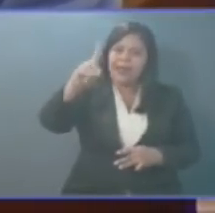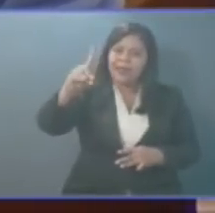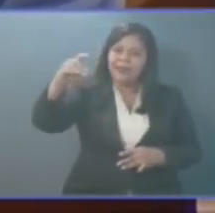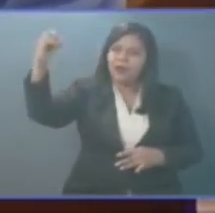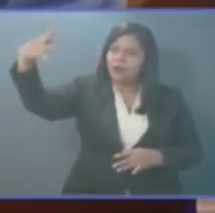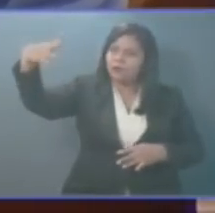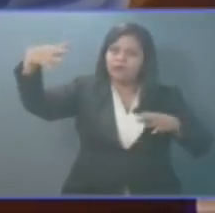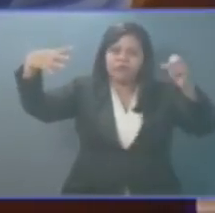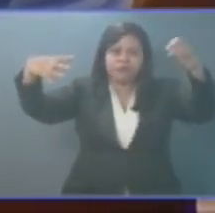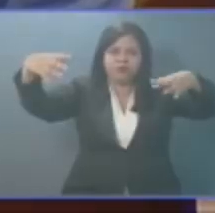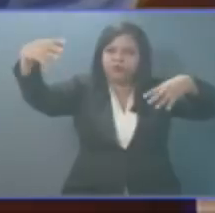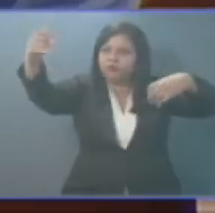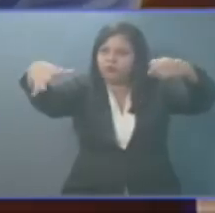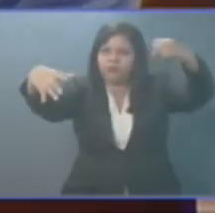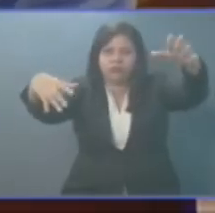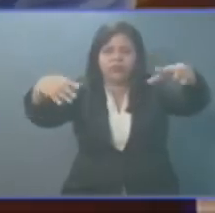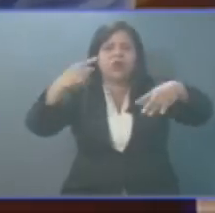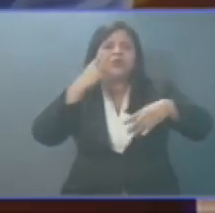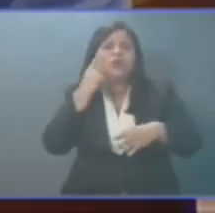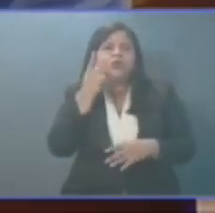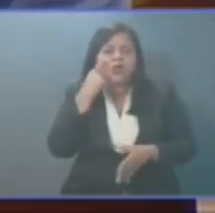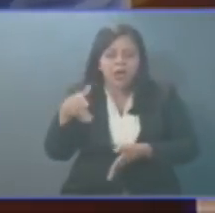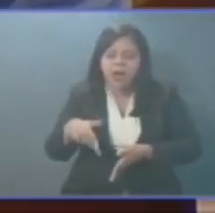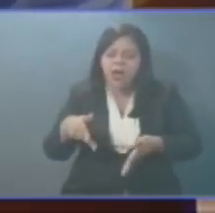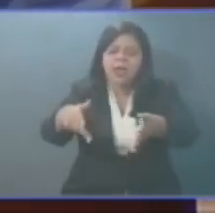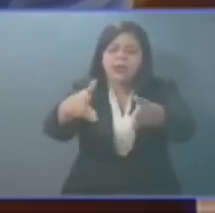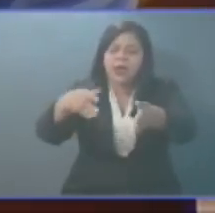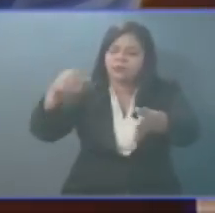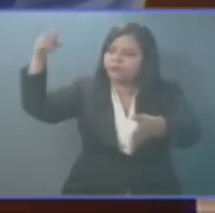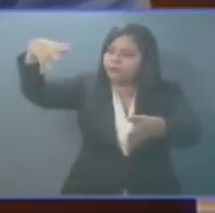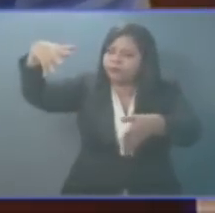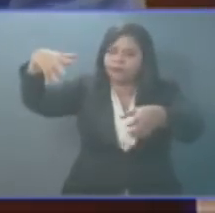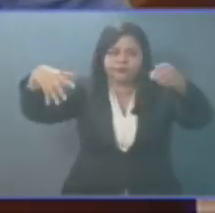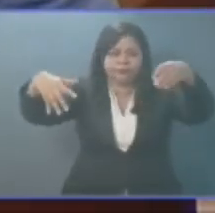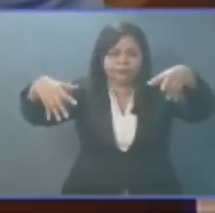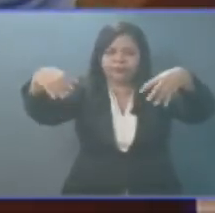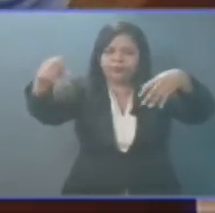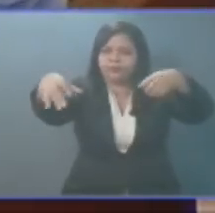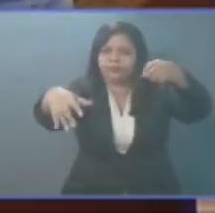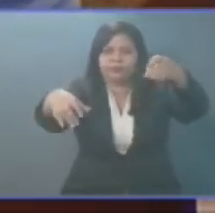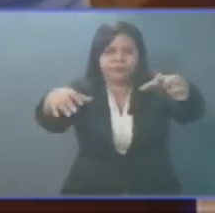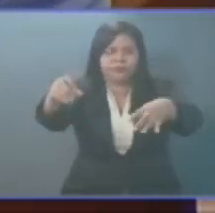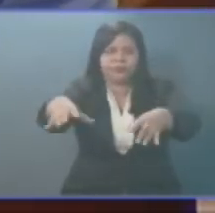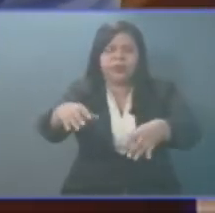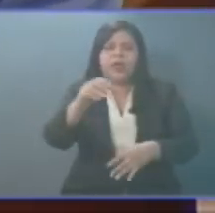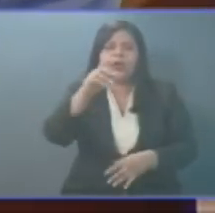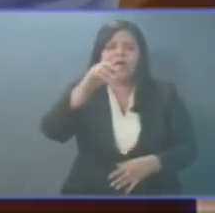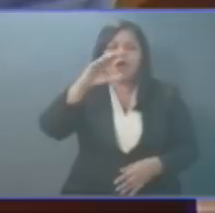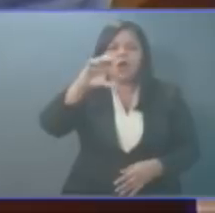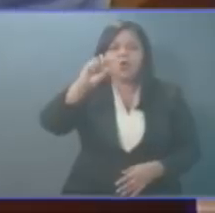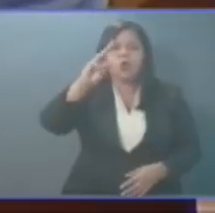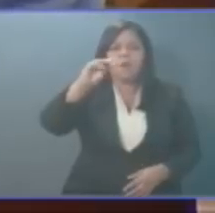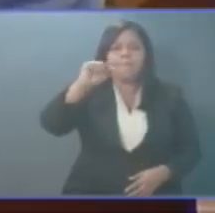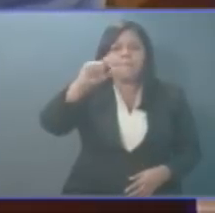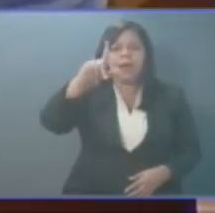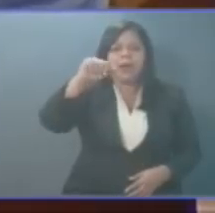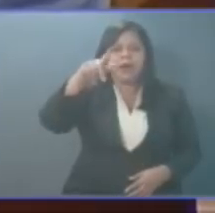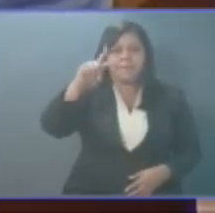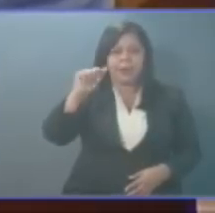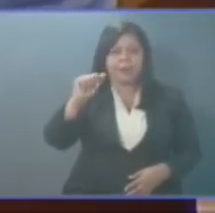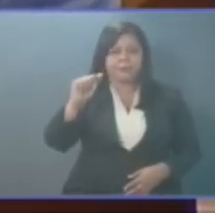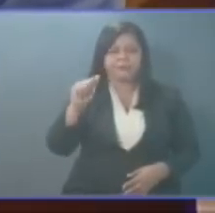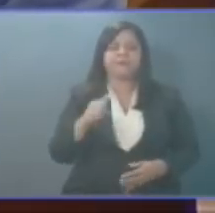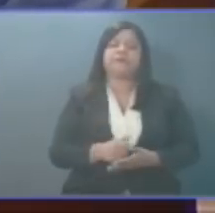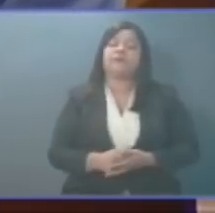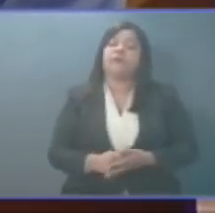colocamos cámaras de videovigilancia en una de las principales vías que nos conectan con el resto del mundo, la carretera Comalapa. En